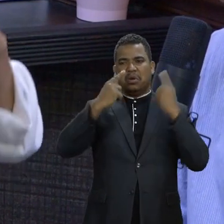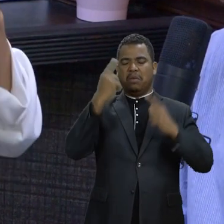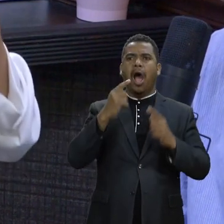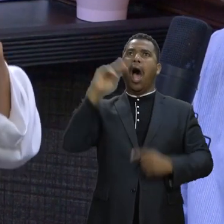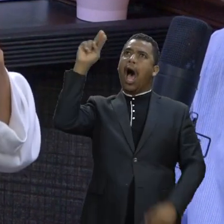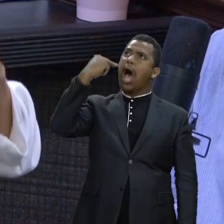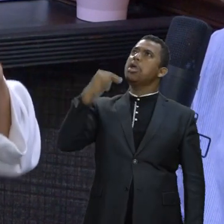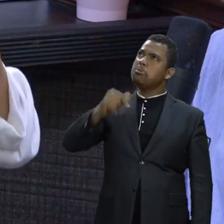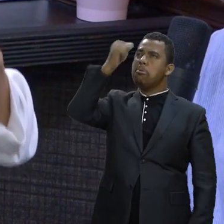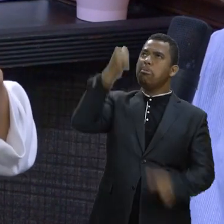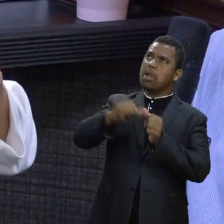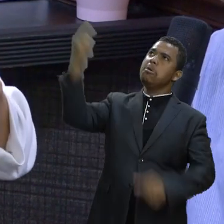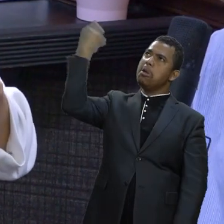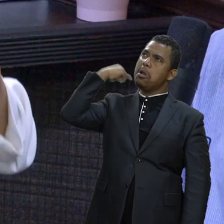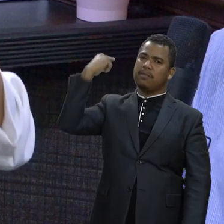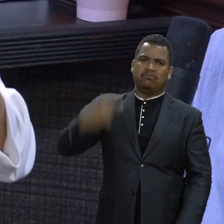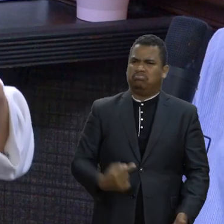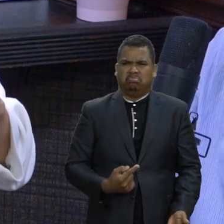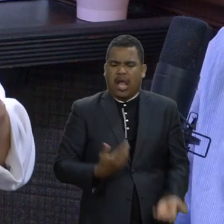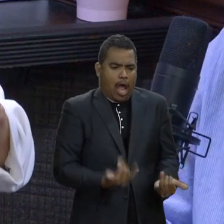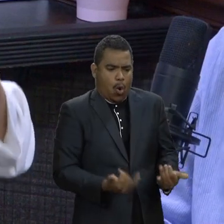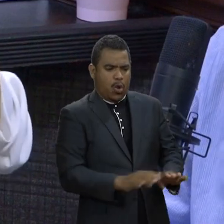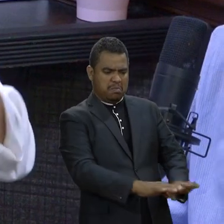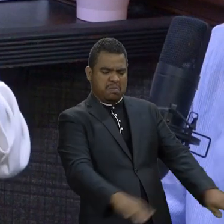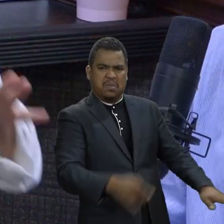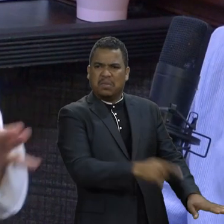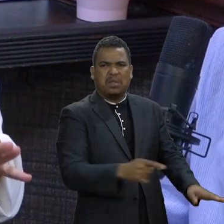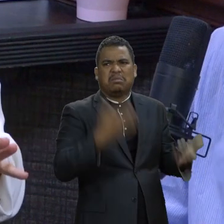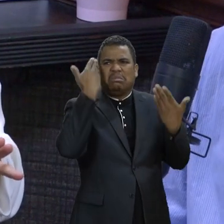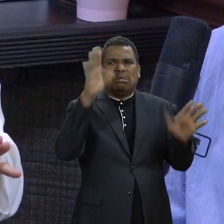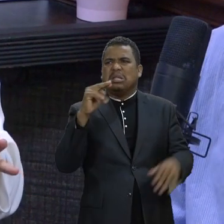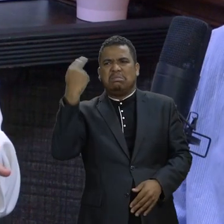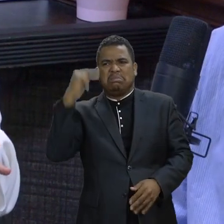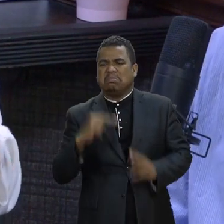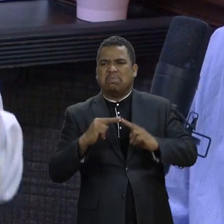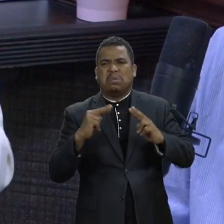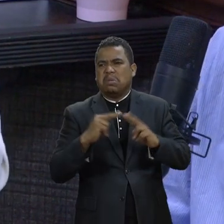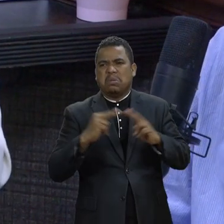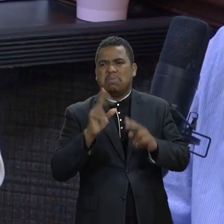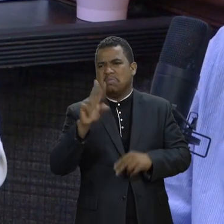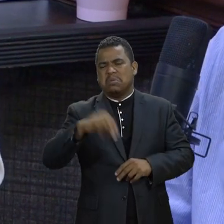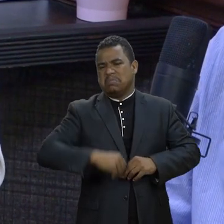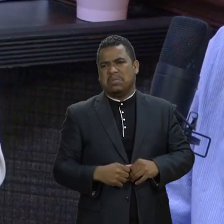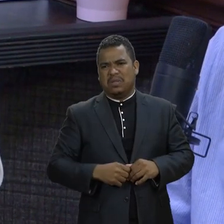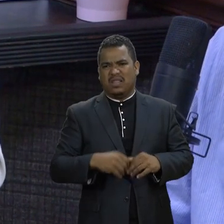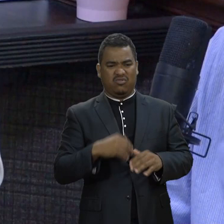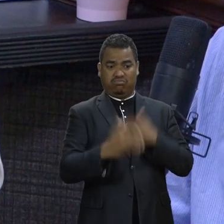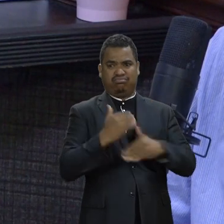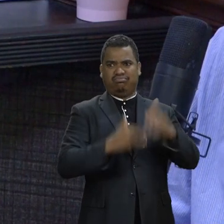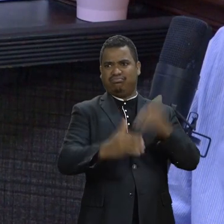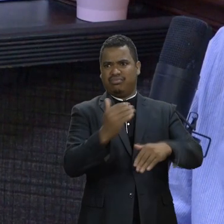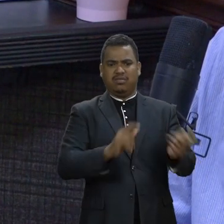en este momento hay niños que están creciendo, jóvenes que están ahí, que ya ni siquiera saben quién soy yo. Tú sabes, porque esto es muy,